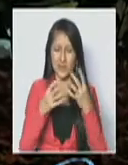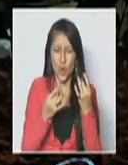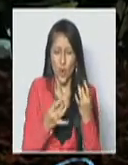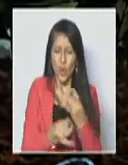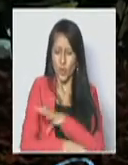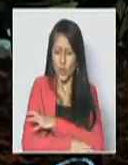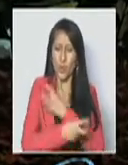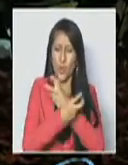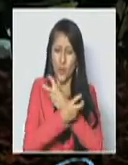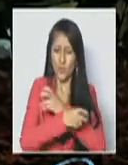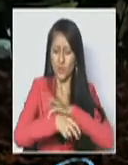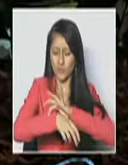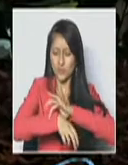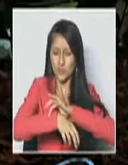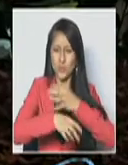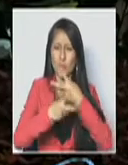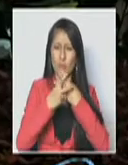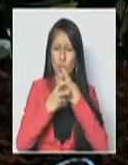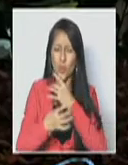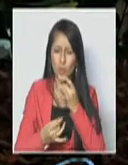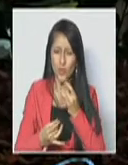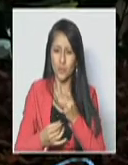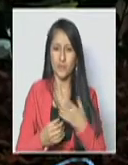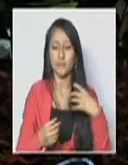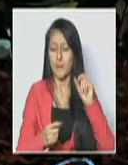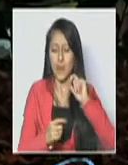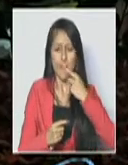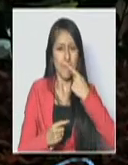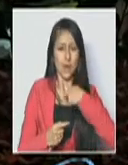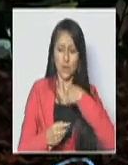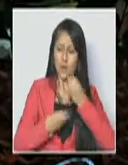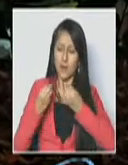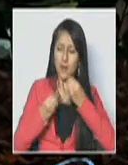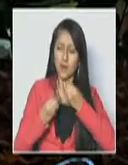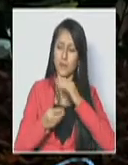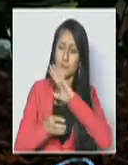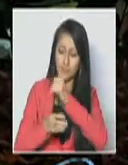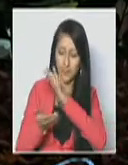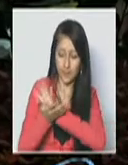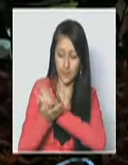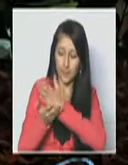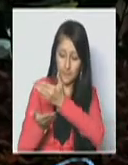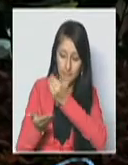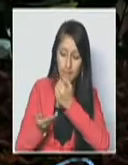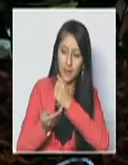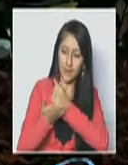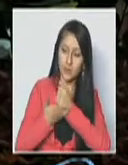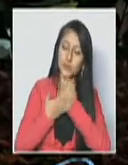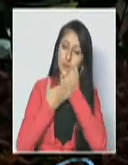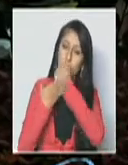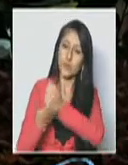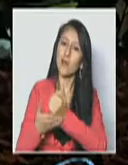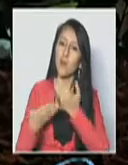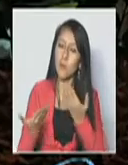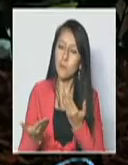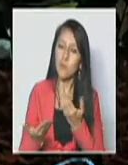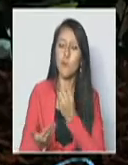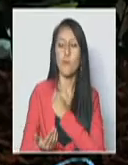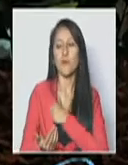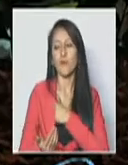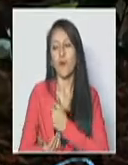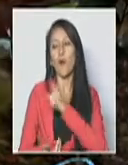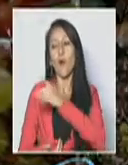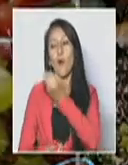dolores lo primero que yo hago con el paciente después de la terapia neural y de la consulta es decirle